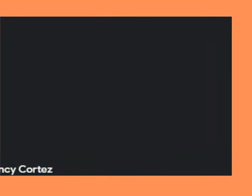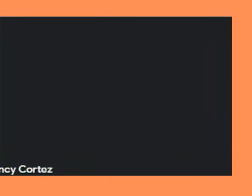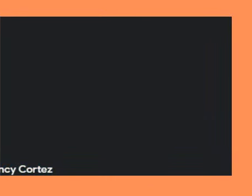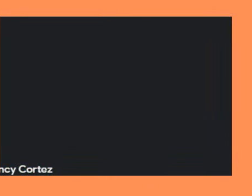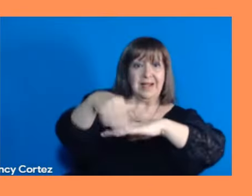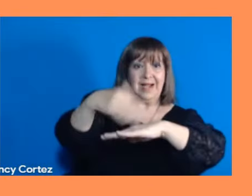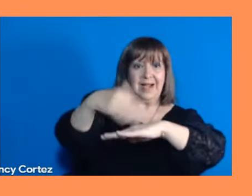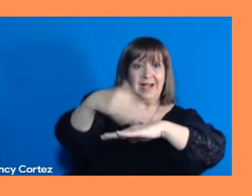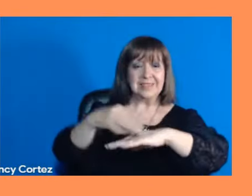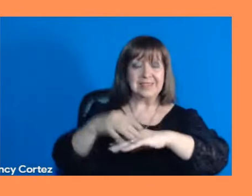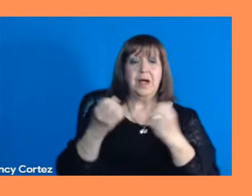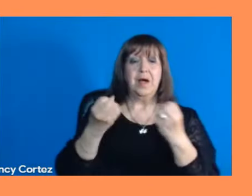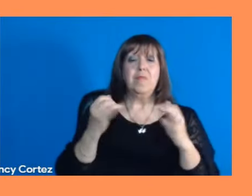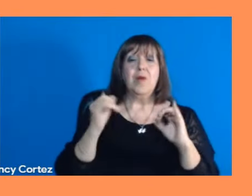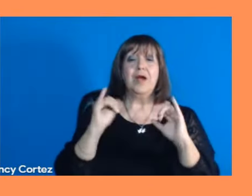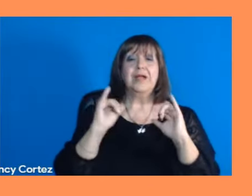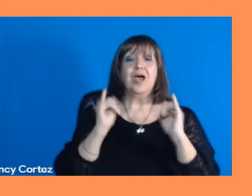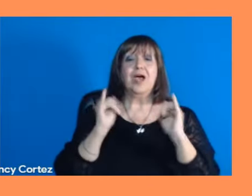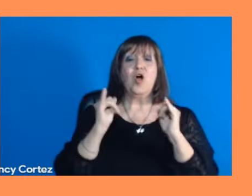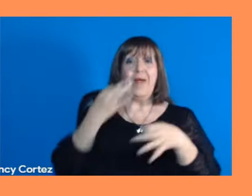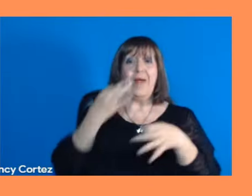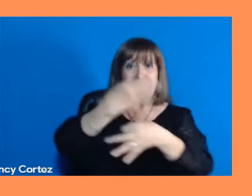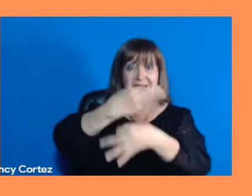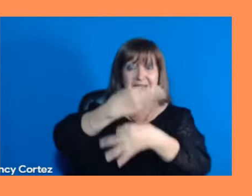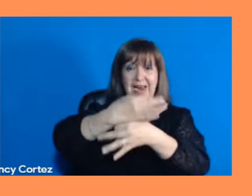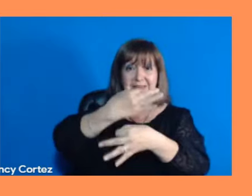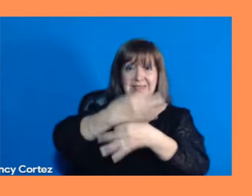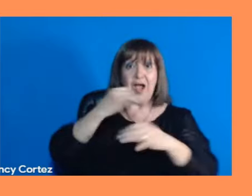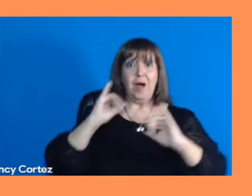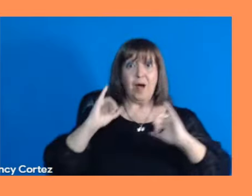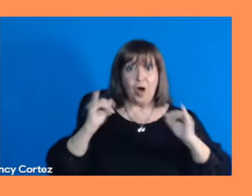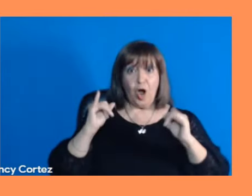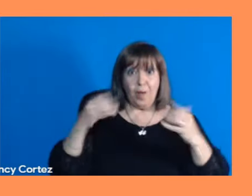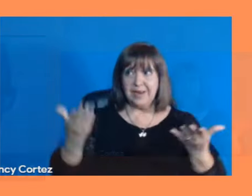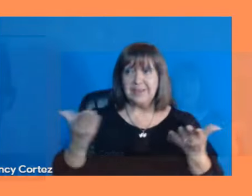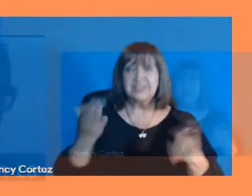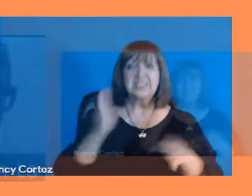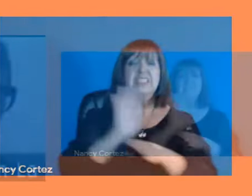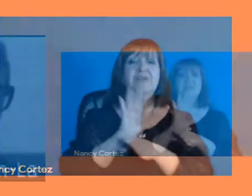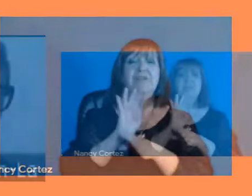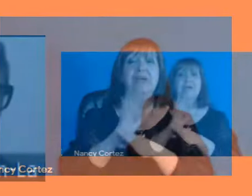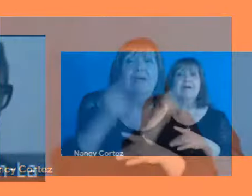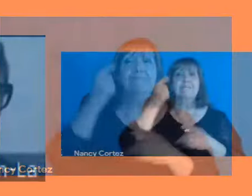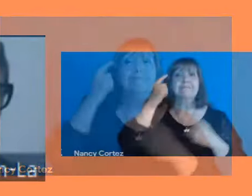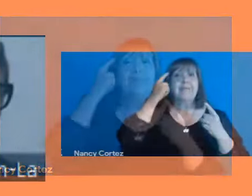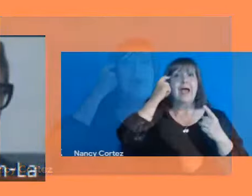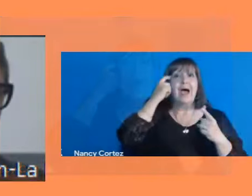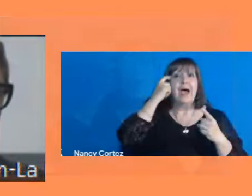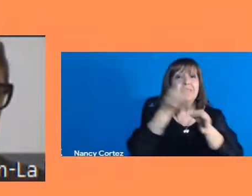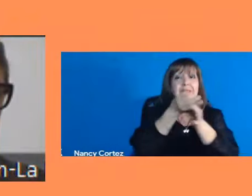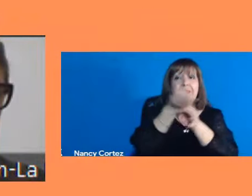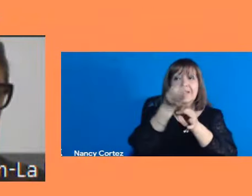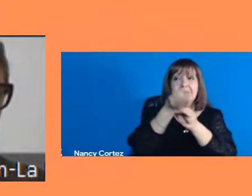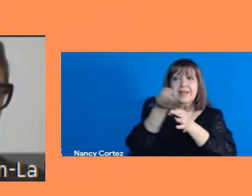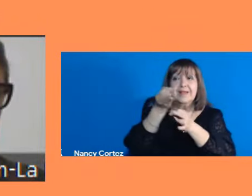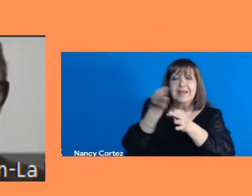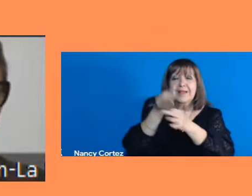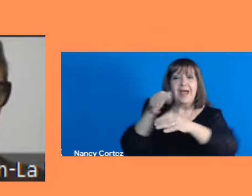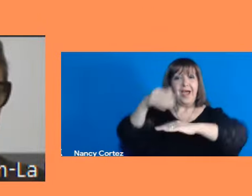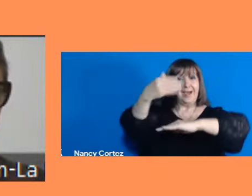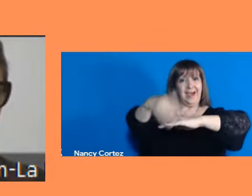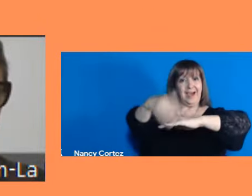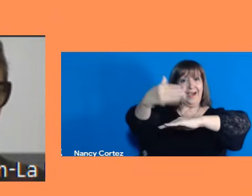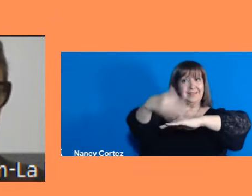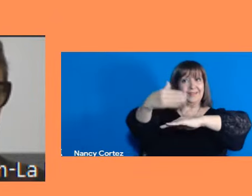construimos ciudadanía y democratizamos conocimiento, y porque en las calles ponemos el cuerpo, encarnamos lucha